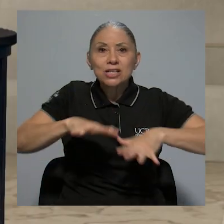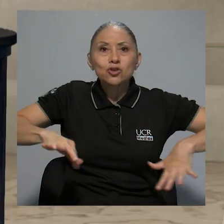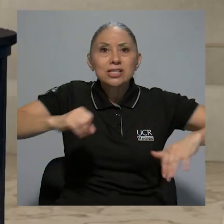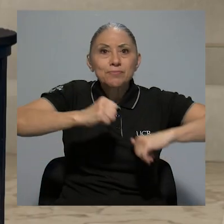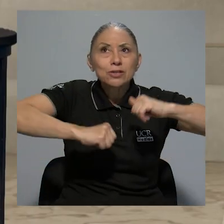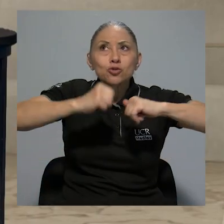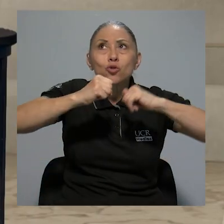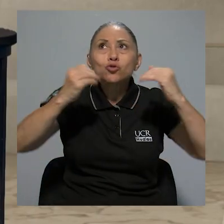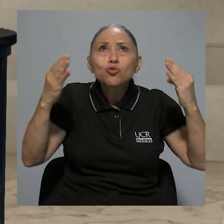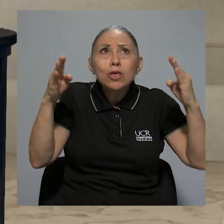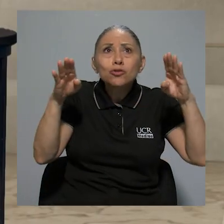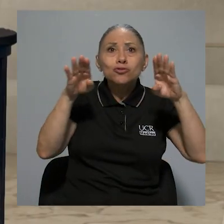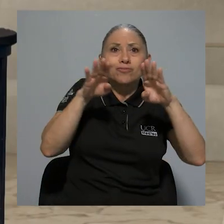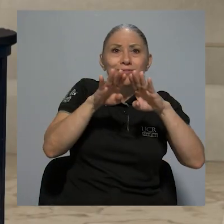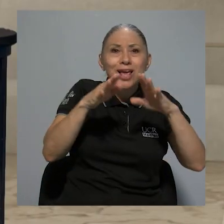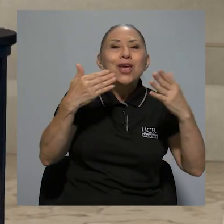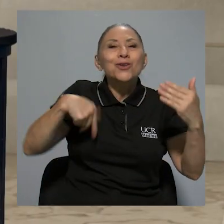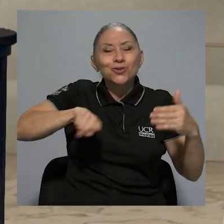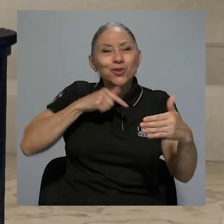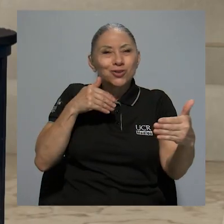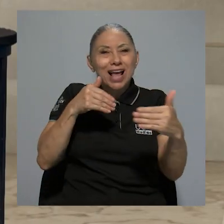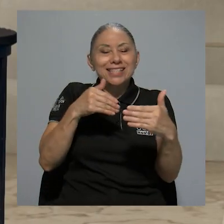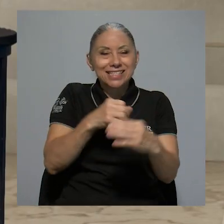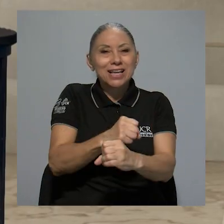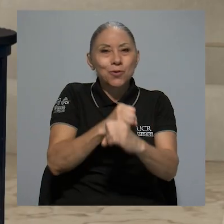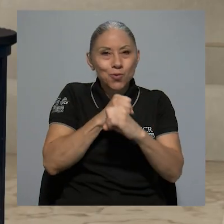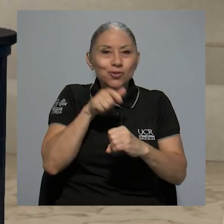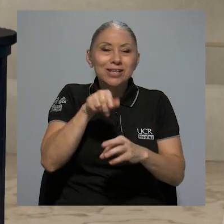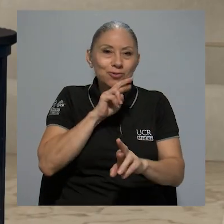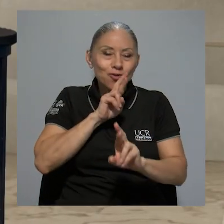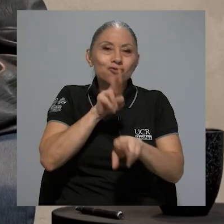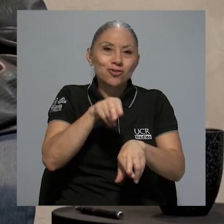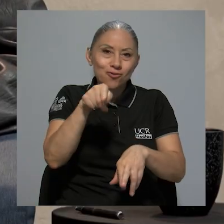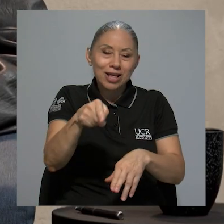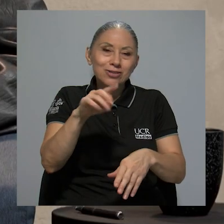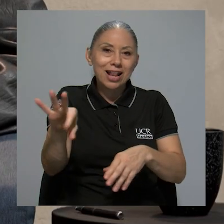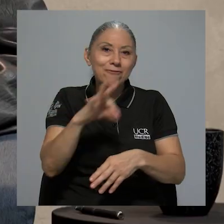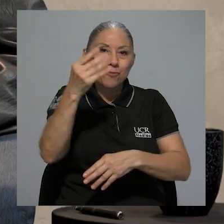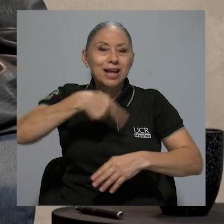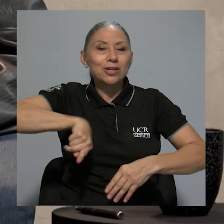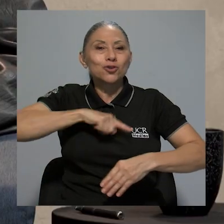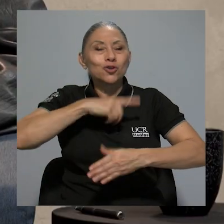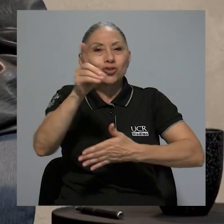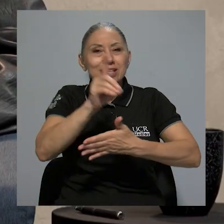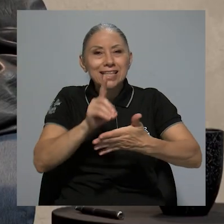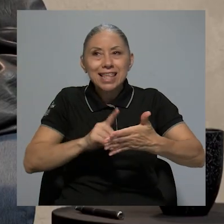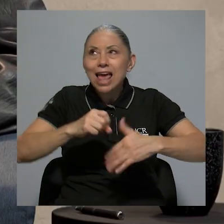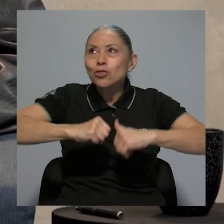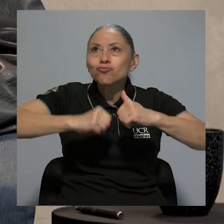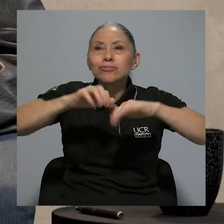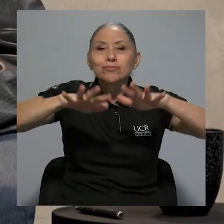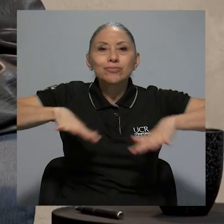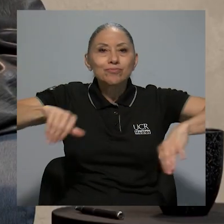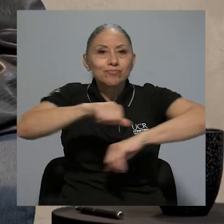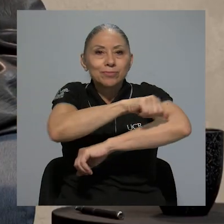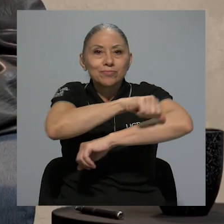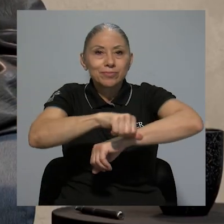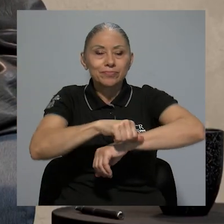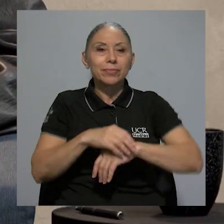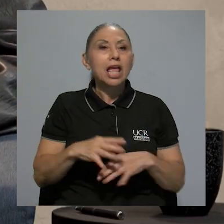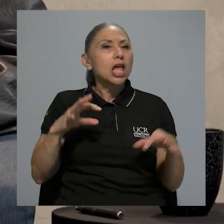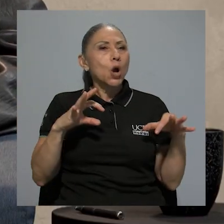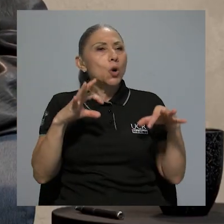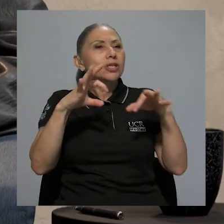los resultados, casi seguros de que es así, que es la forma en que estamos Con respecto a la diseñando. exposición al sol de las